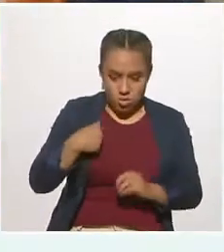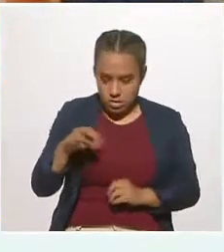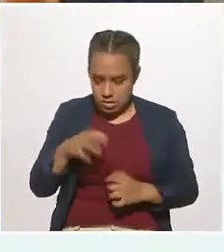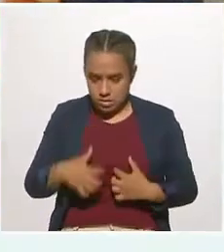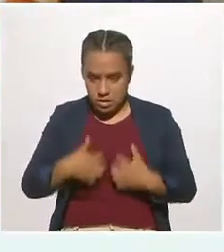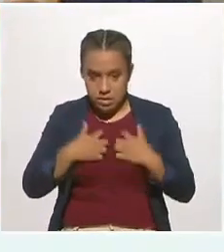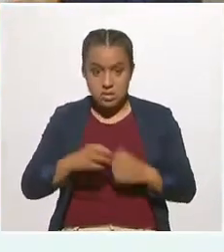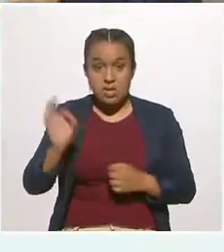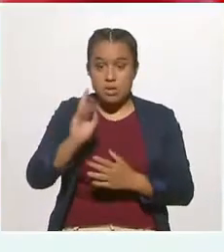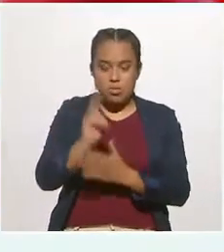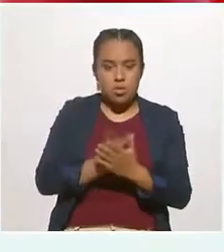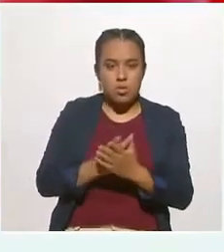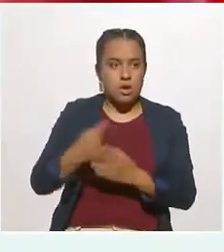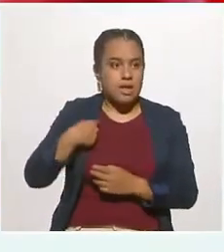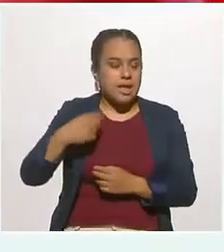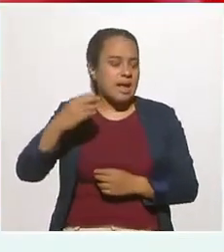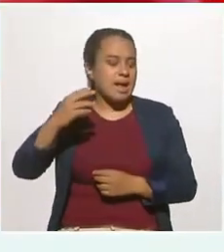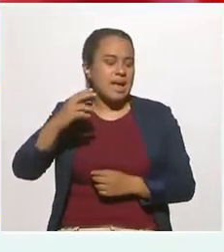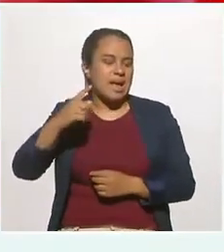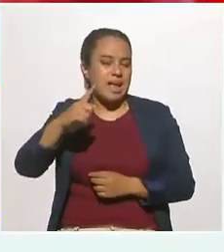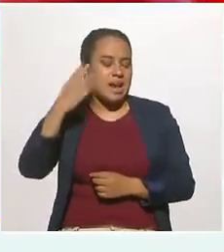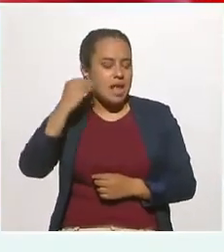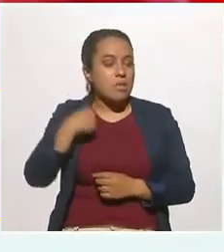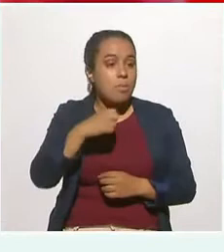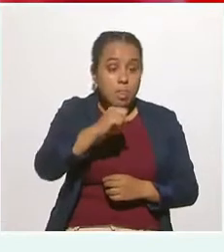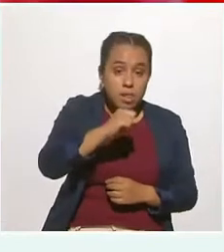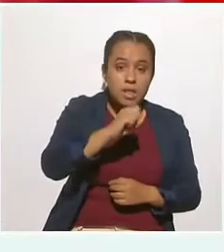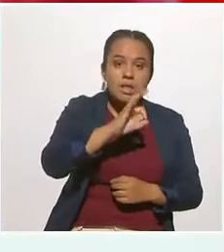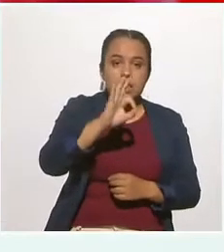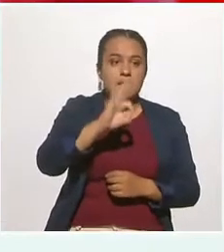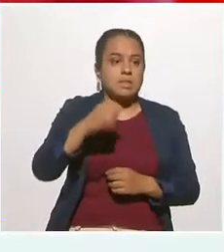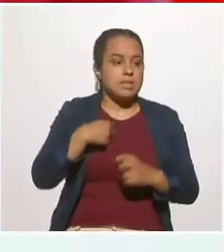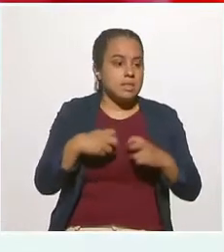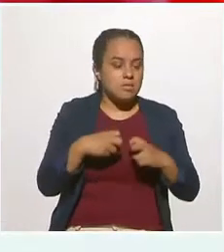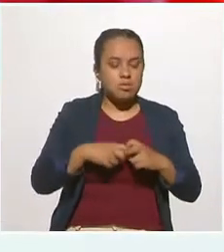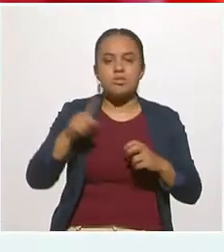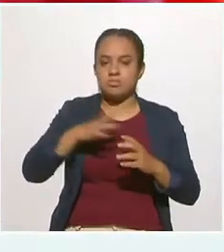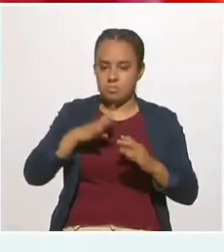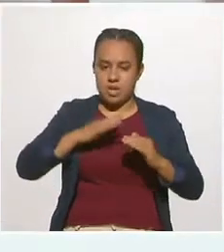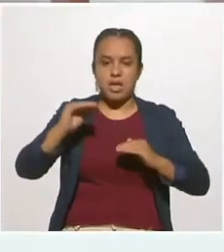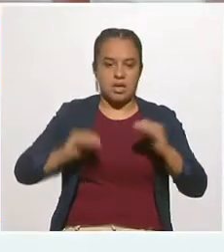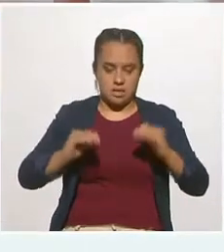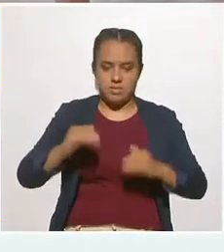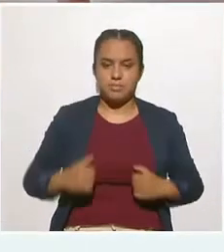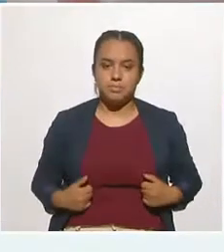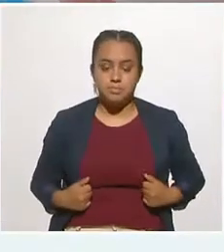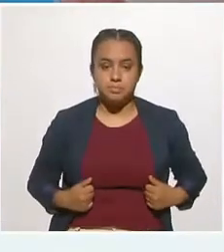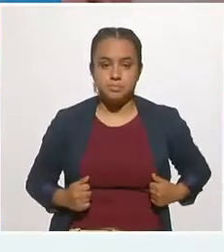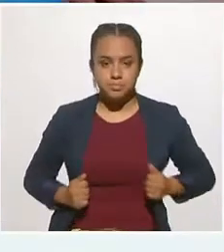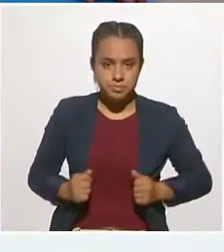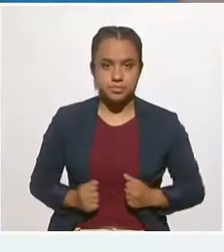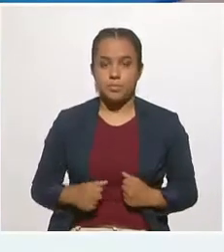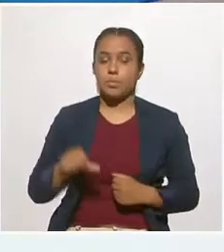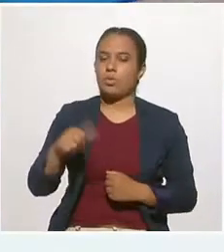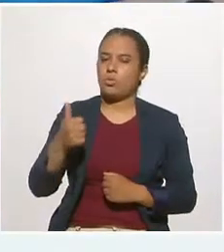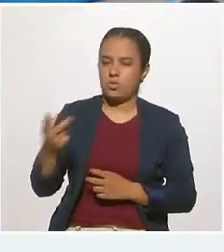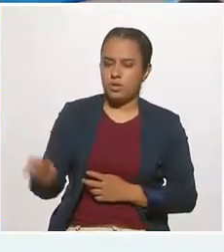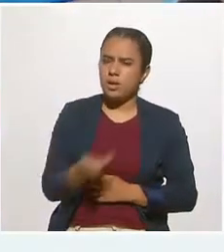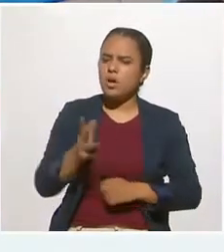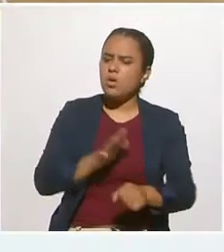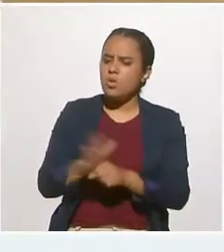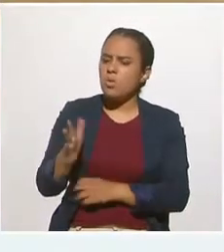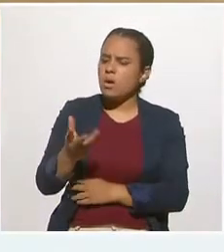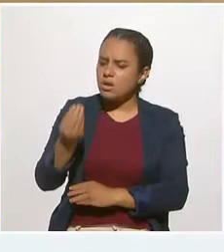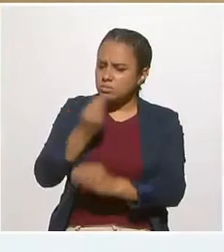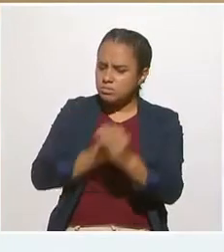nerviosa, mis niveles de glucosa también se alteran. Tenemos también más preguntas. Dice, ¿qué alimentos producen o ayudan